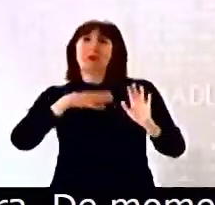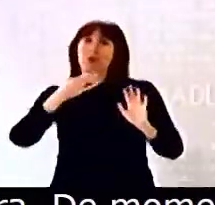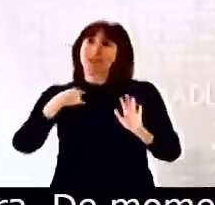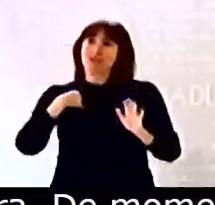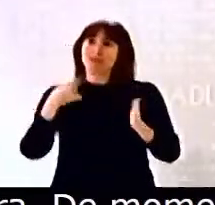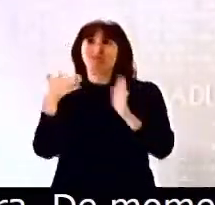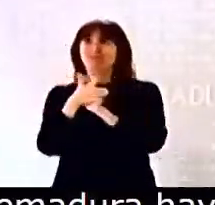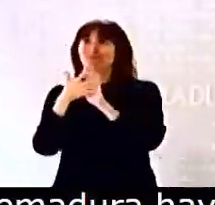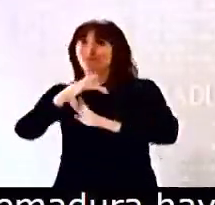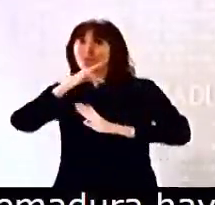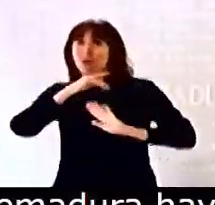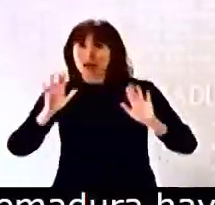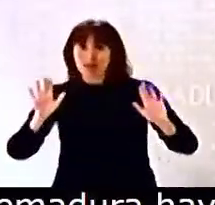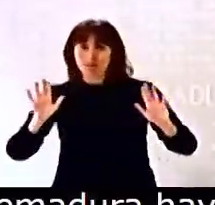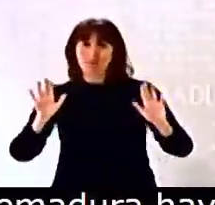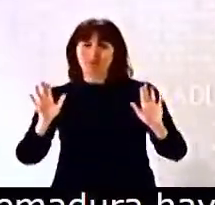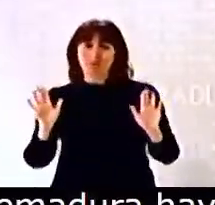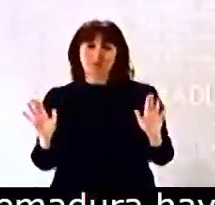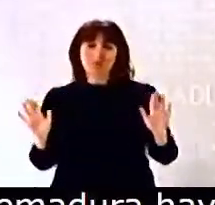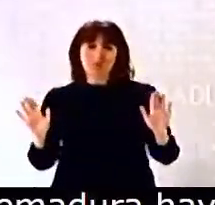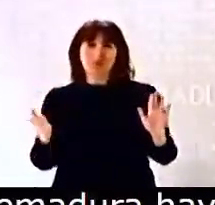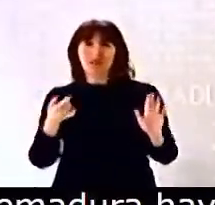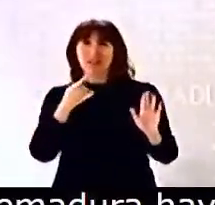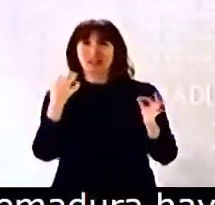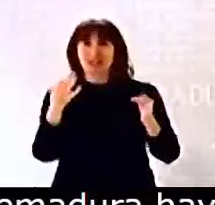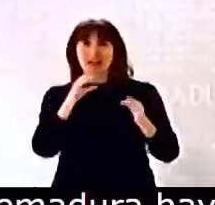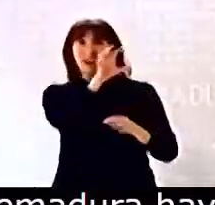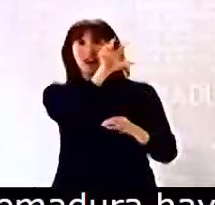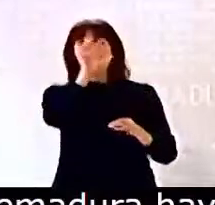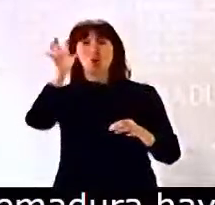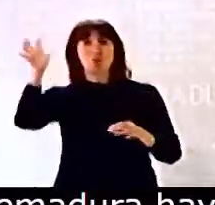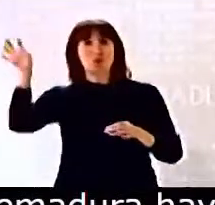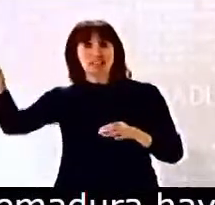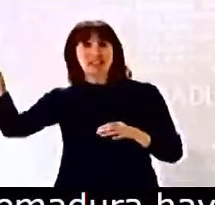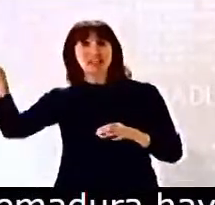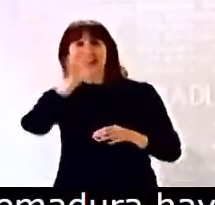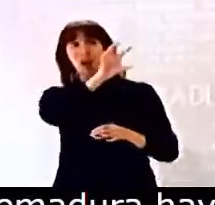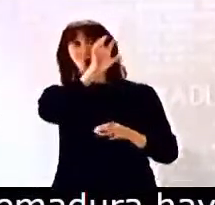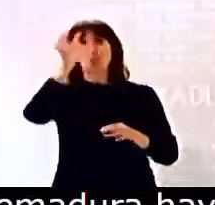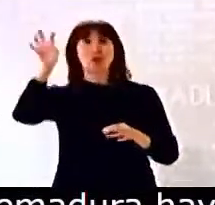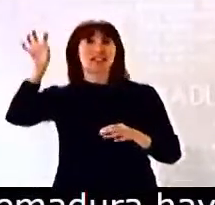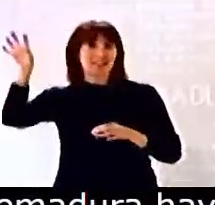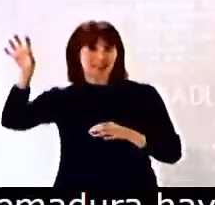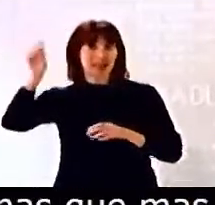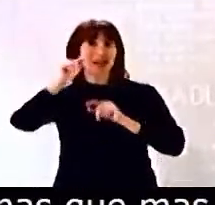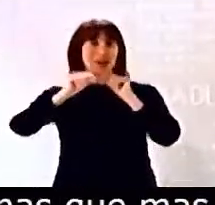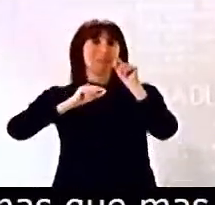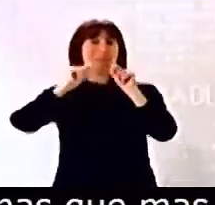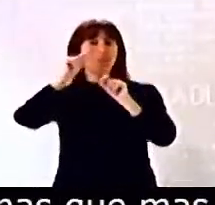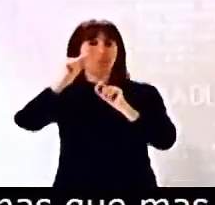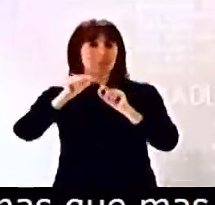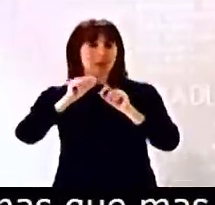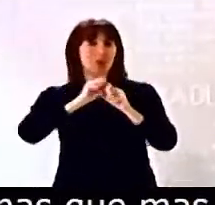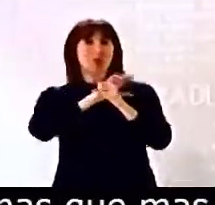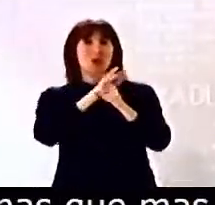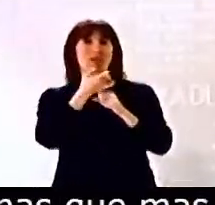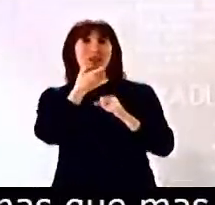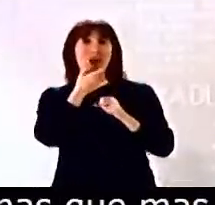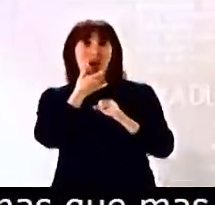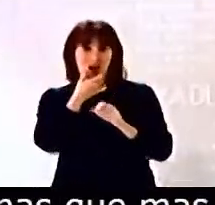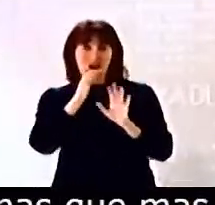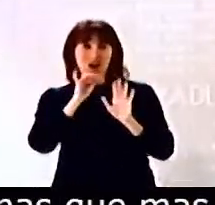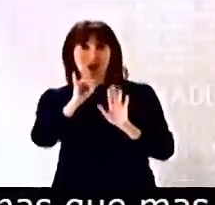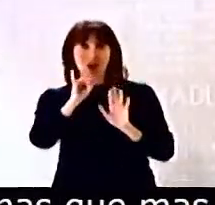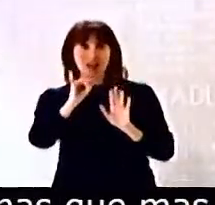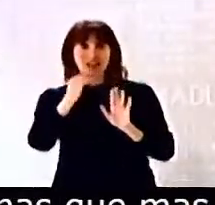mal, es que en las comunidades autónomas que más tienen, el Centro Nacional de Microbiología